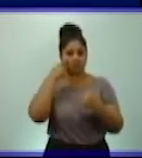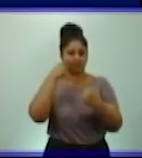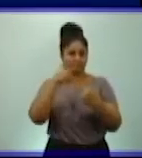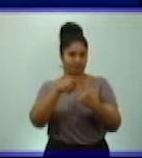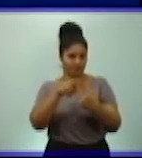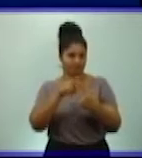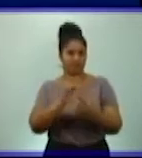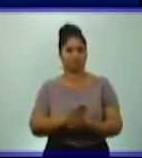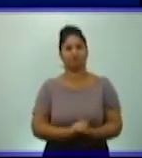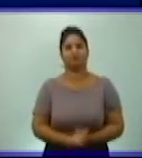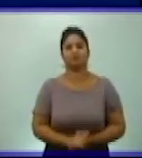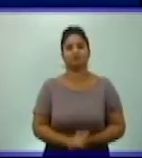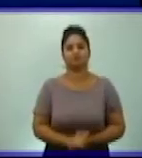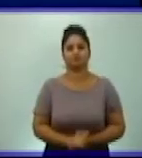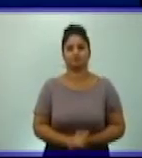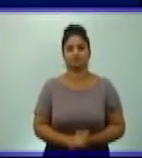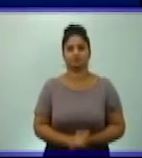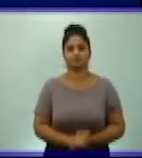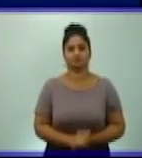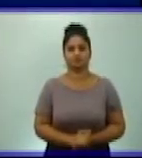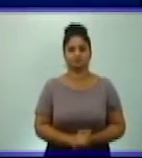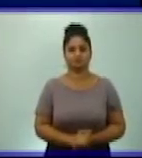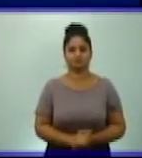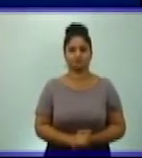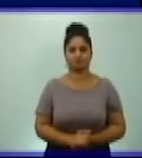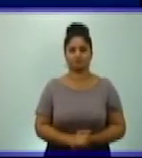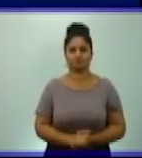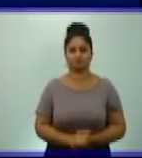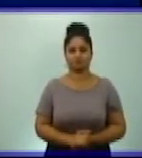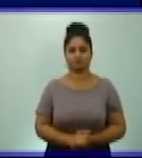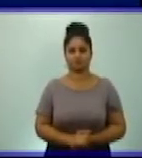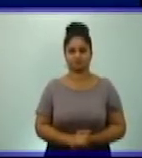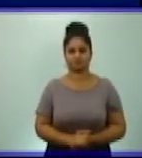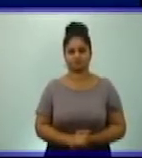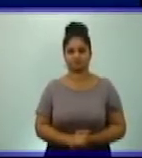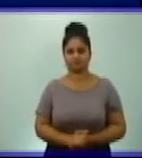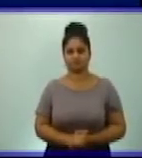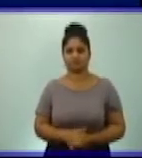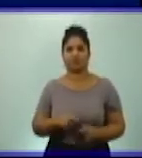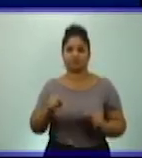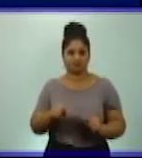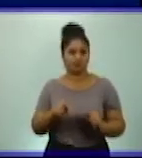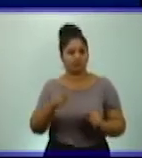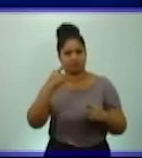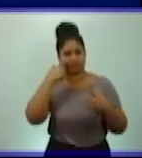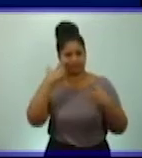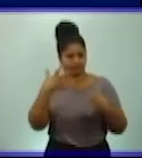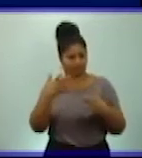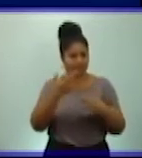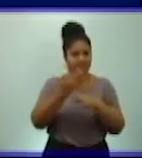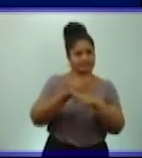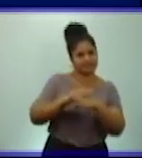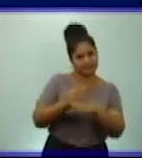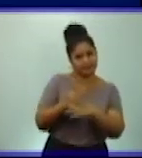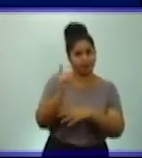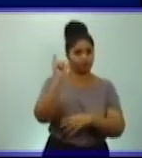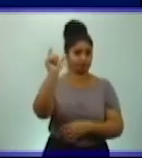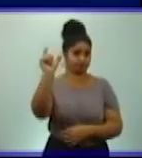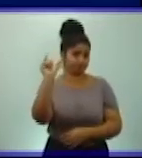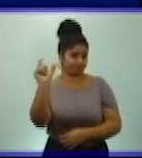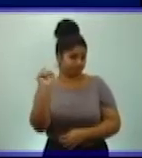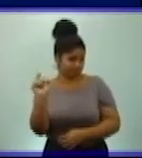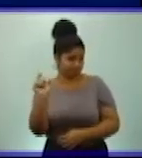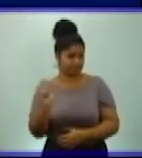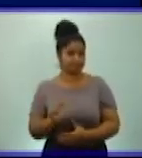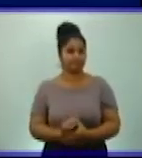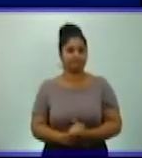el uso de los pronombres posesivos como un elemento gramatical muy importante. Mi corazón, el de la